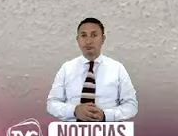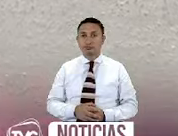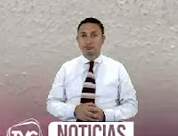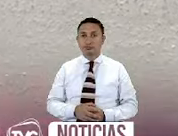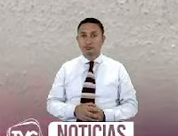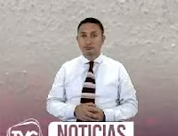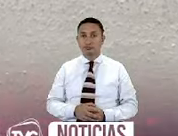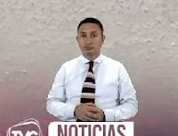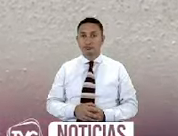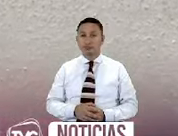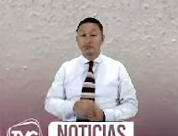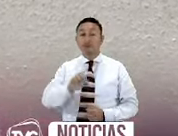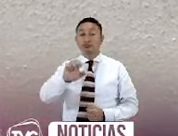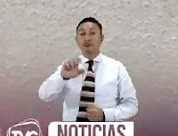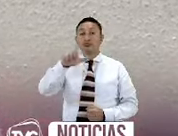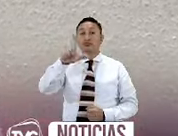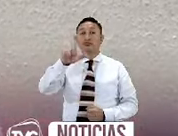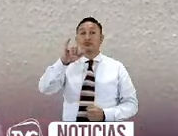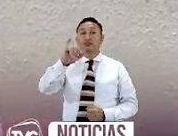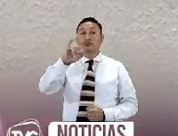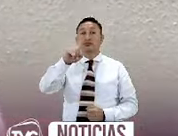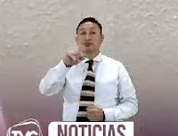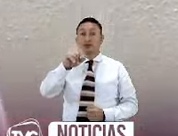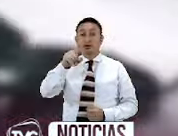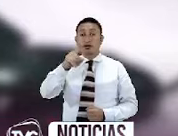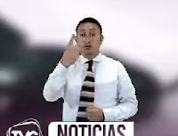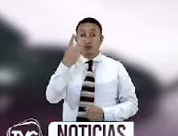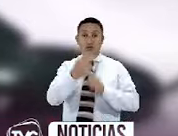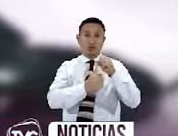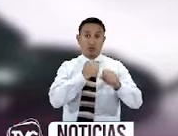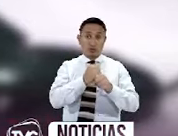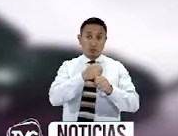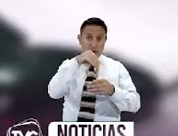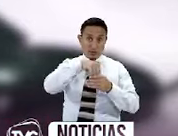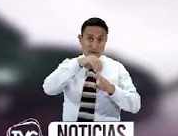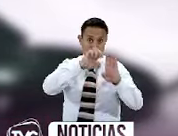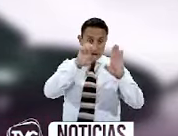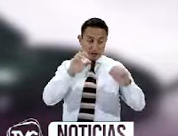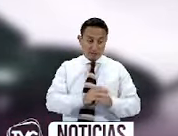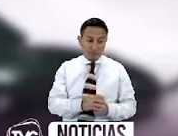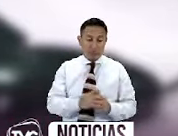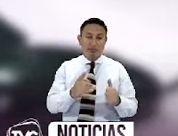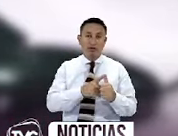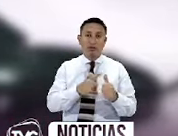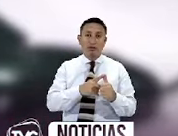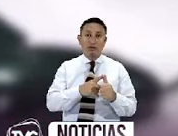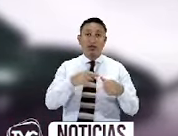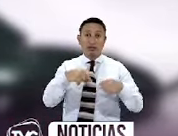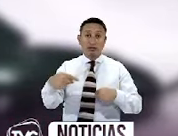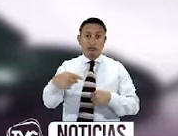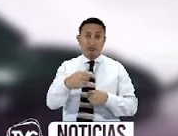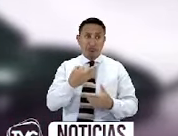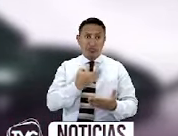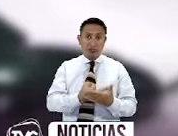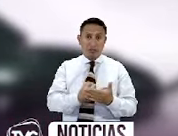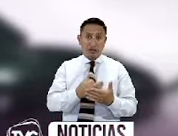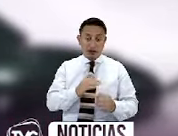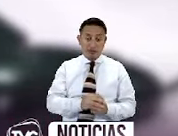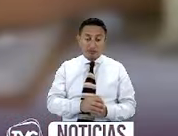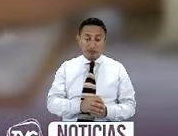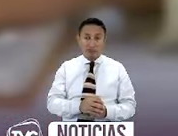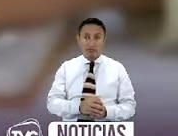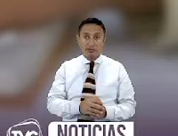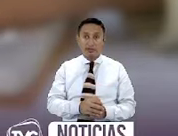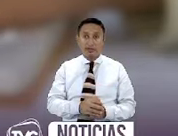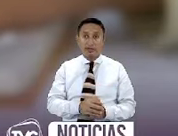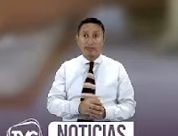Elizabeth laboró 2 años y medio en una empresa. En un inicio le ofrecieron trabajar bajo esta modalidad hasta establecerse. De